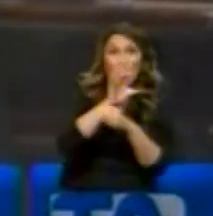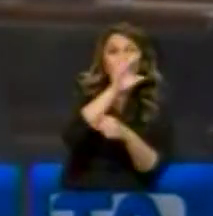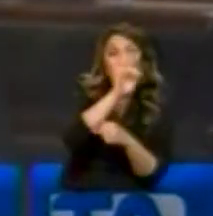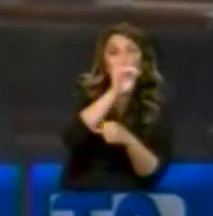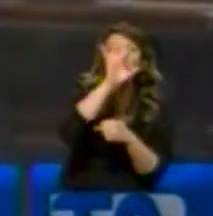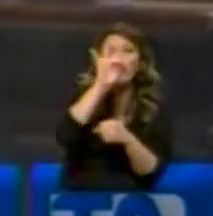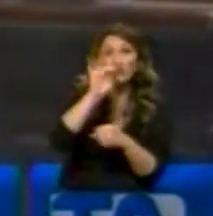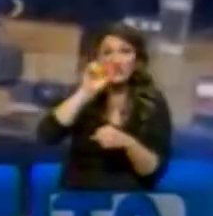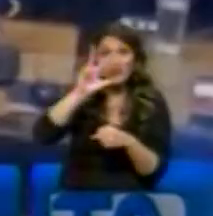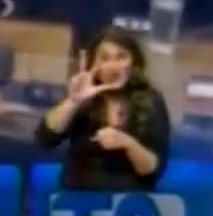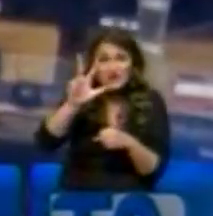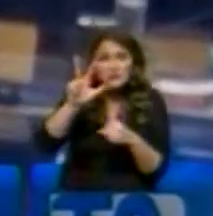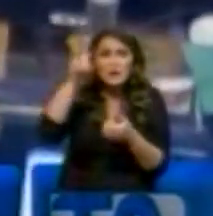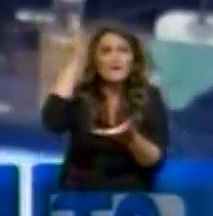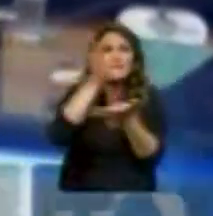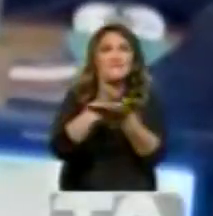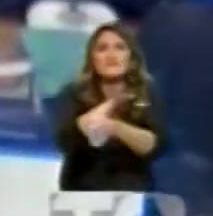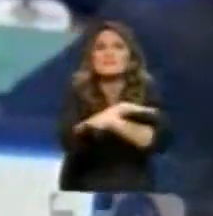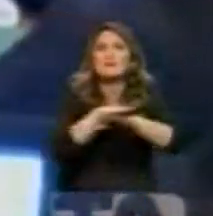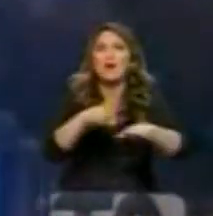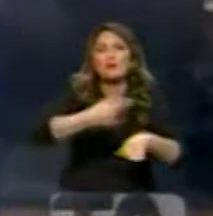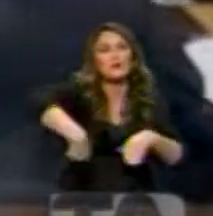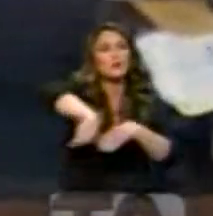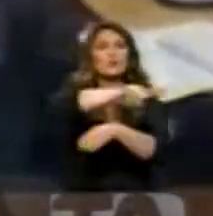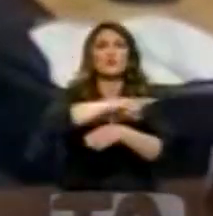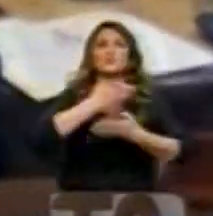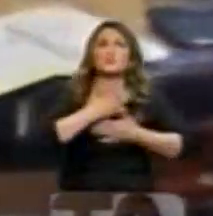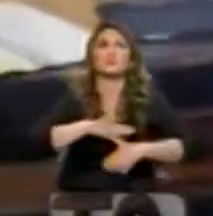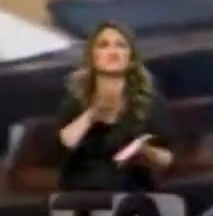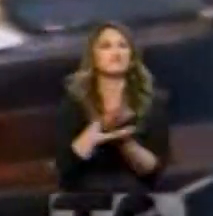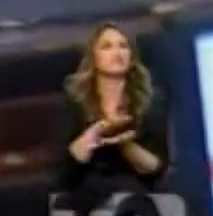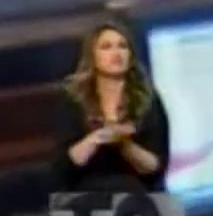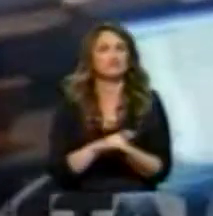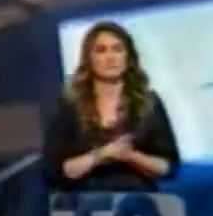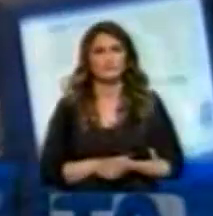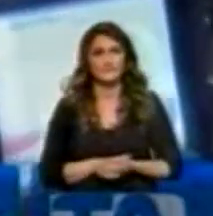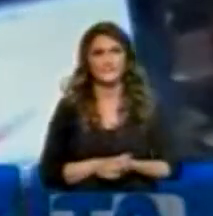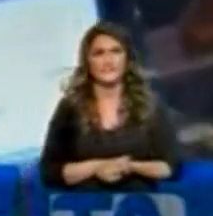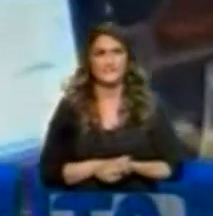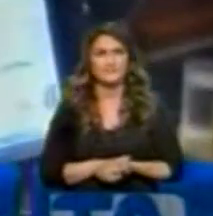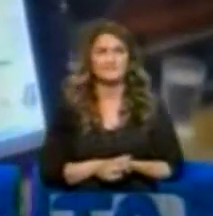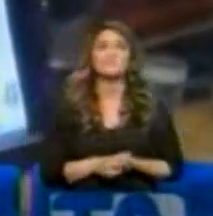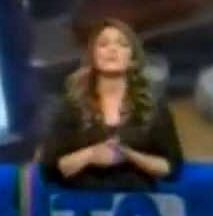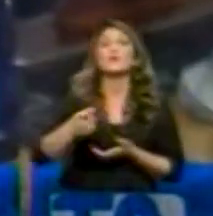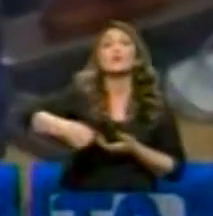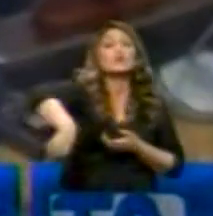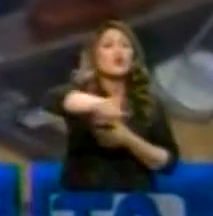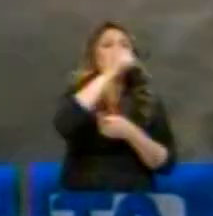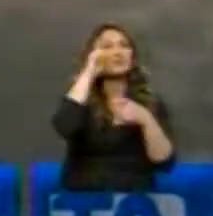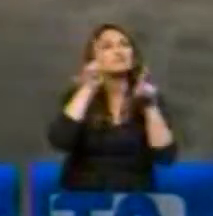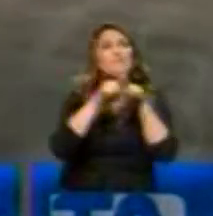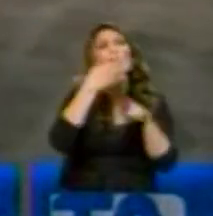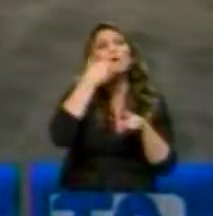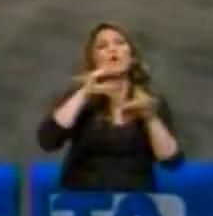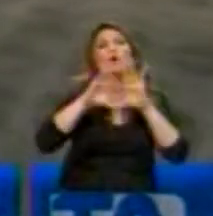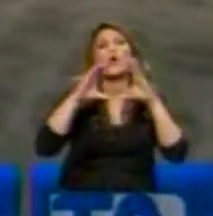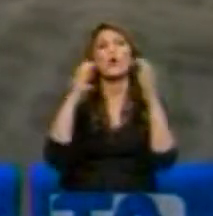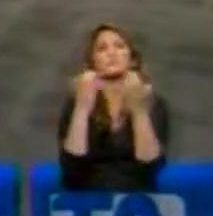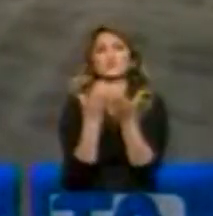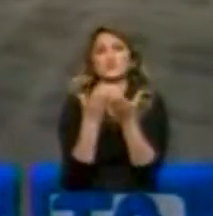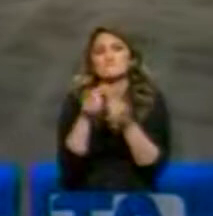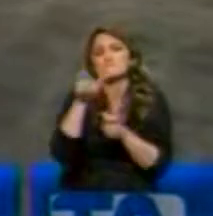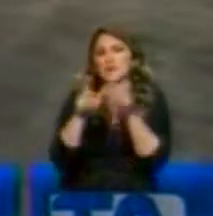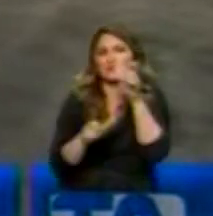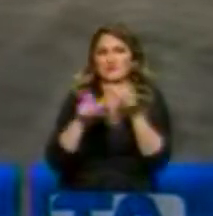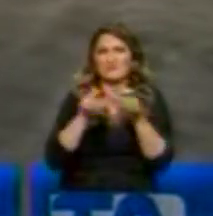fuimos a la casa. Por eso dicen que una comisión multipartidista investigue todo lo sucedido y que desde allí se puede ejercer